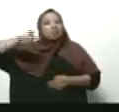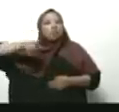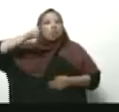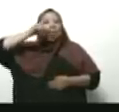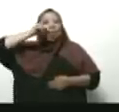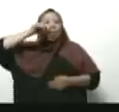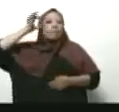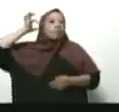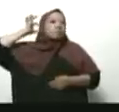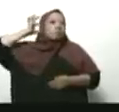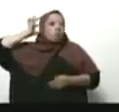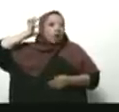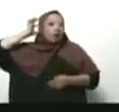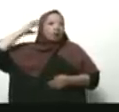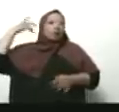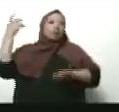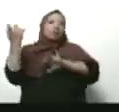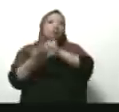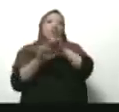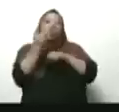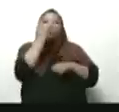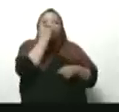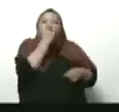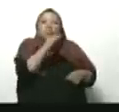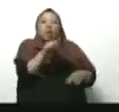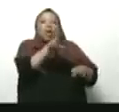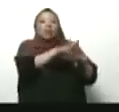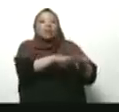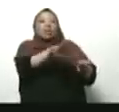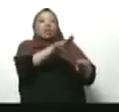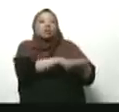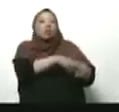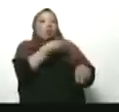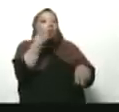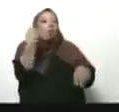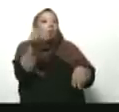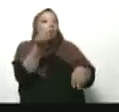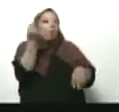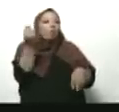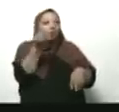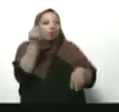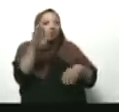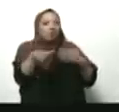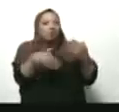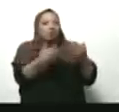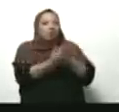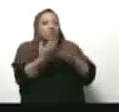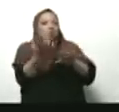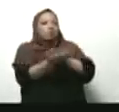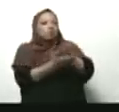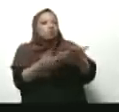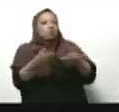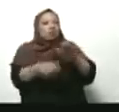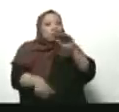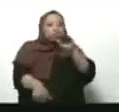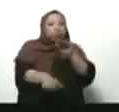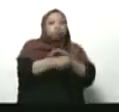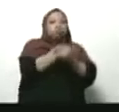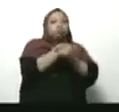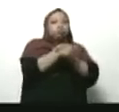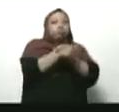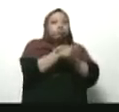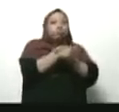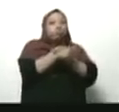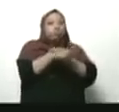la afectada tiene atracciones hacia niños niñas adolescentes que pueden llegar hasta la realización de agresiones sexuales